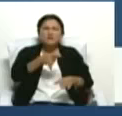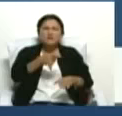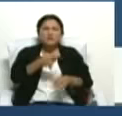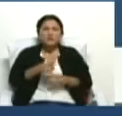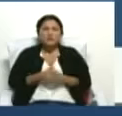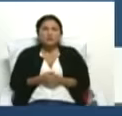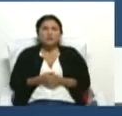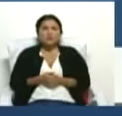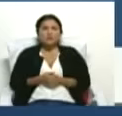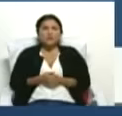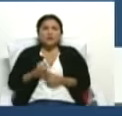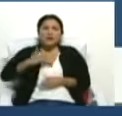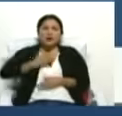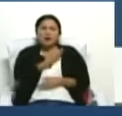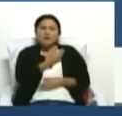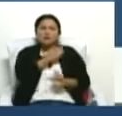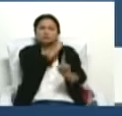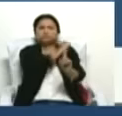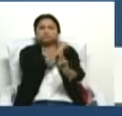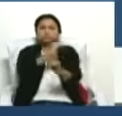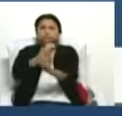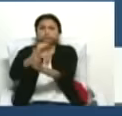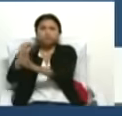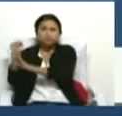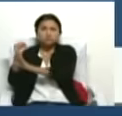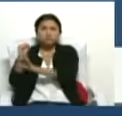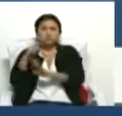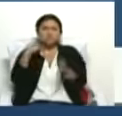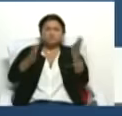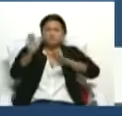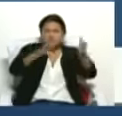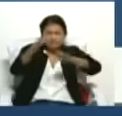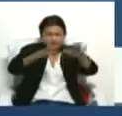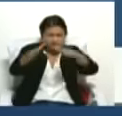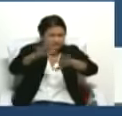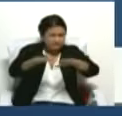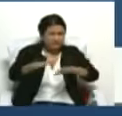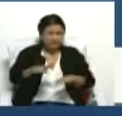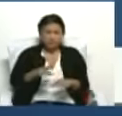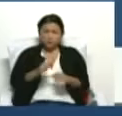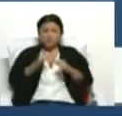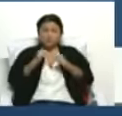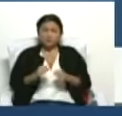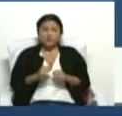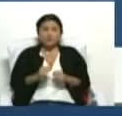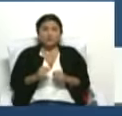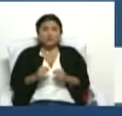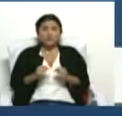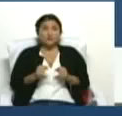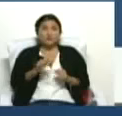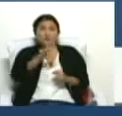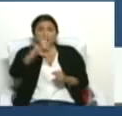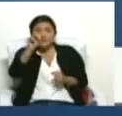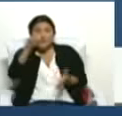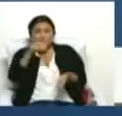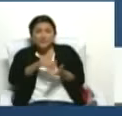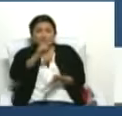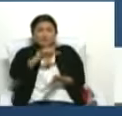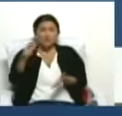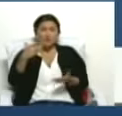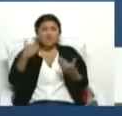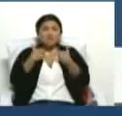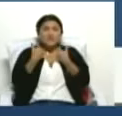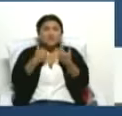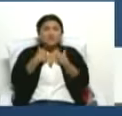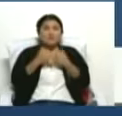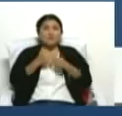Gaza? Que ya va, sin lugar a dudas, por más de 30.000 víctimas